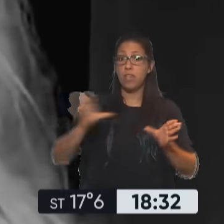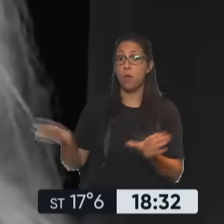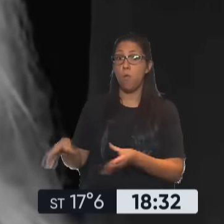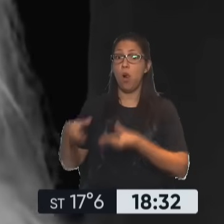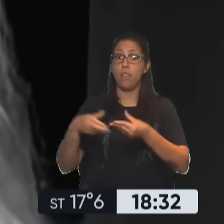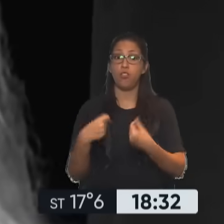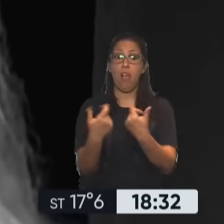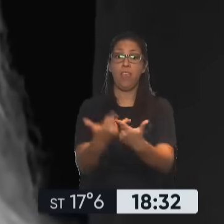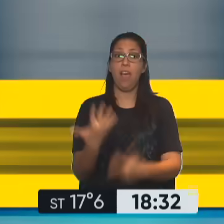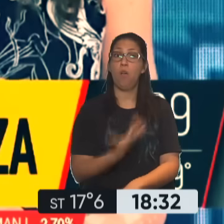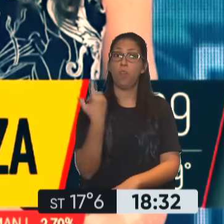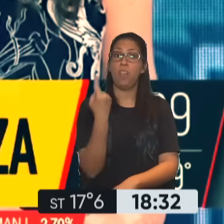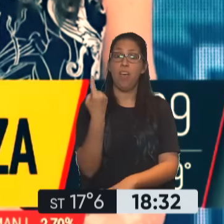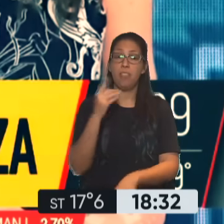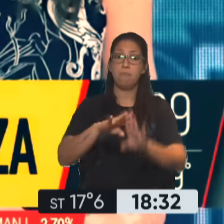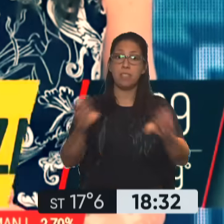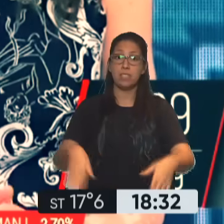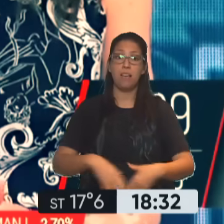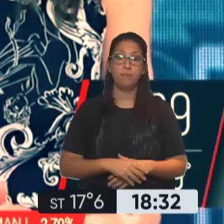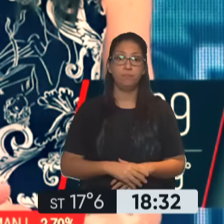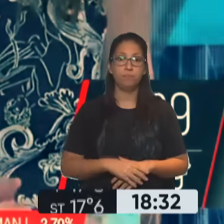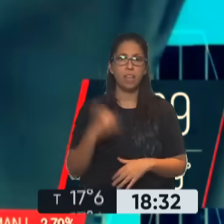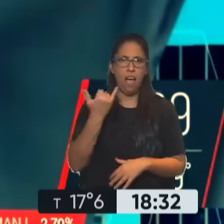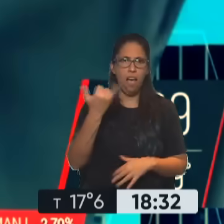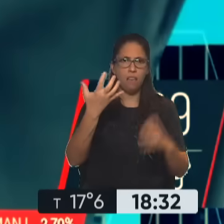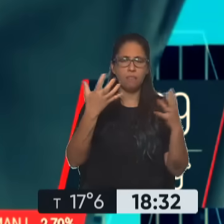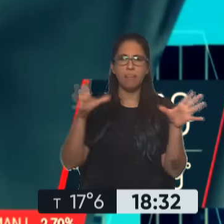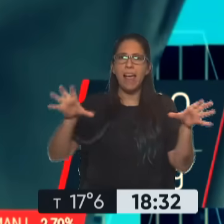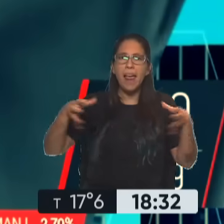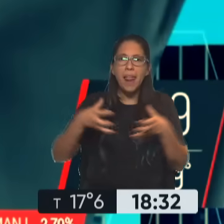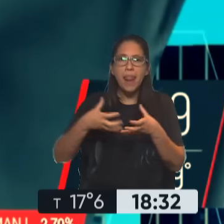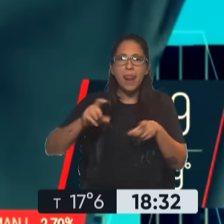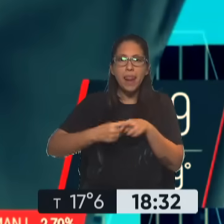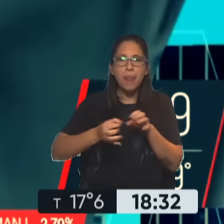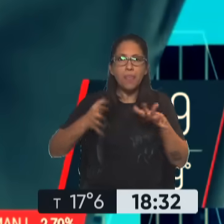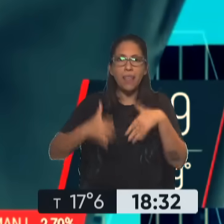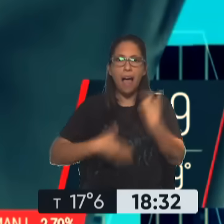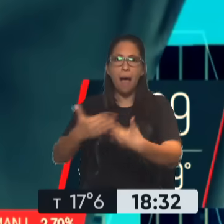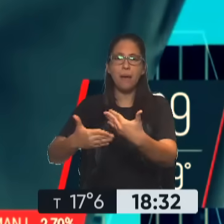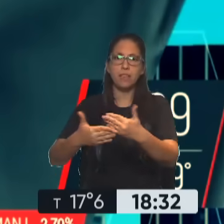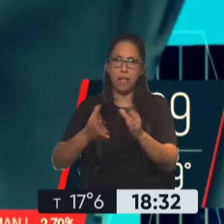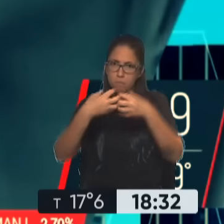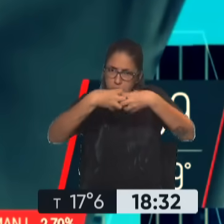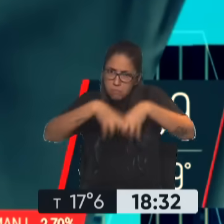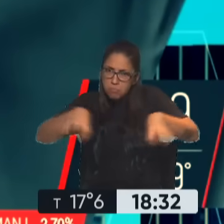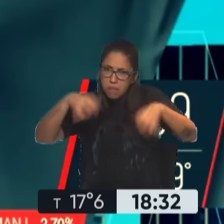se las entregué a las autoridades de mesa. ¿Hay una grieta en La Libertad Avanza? Mira. Sí, exacto, porque